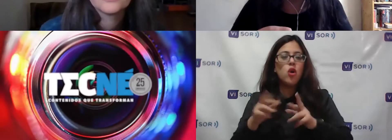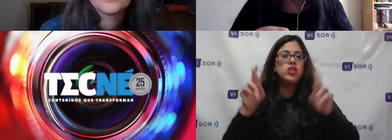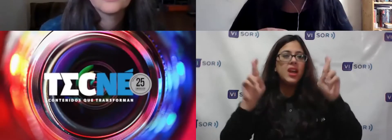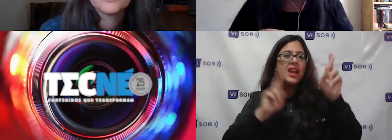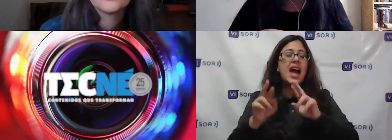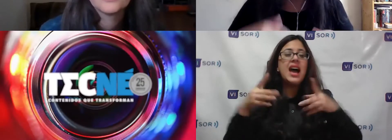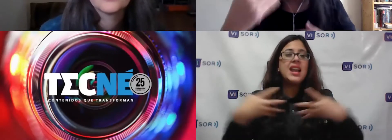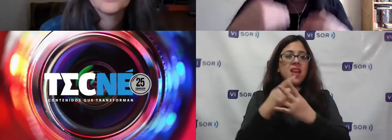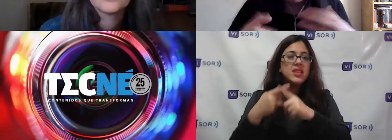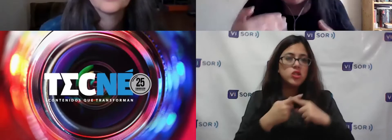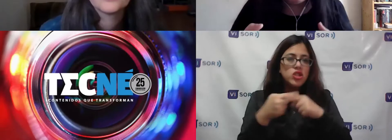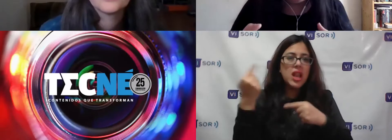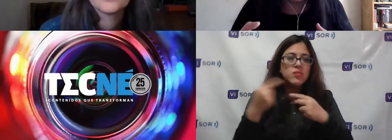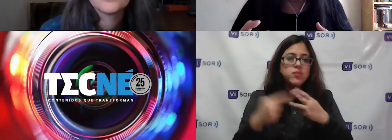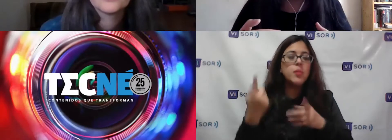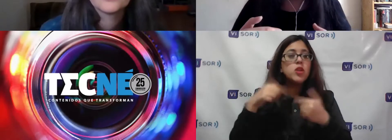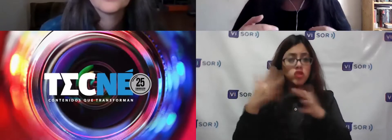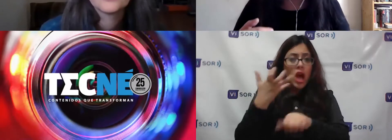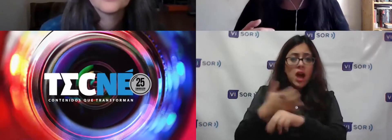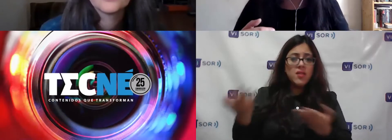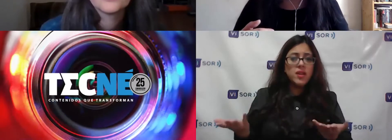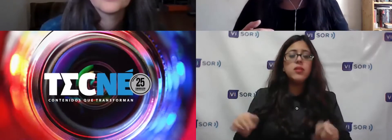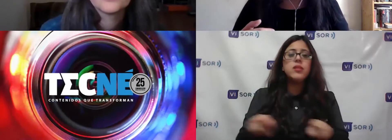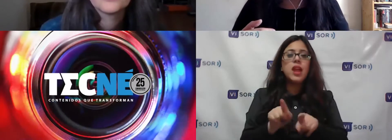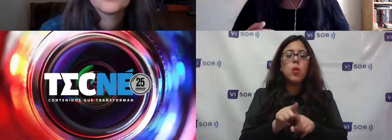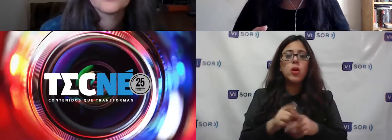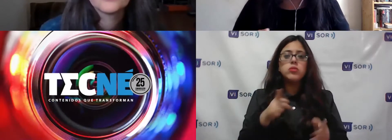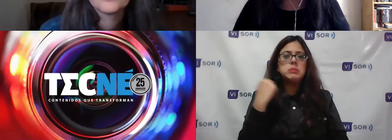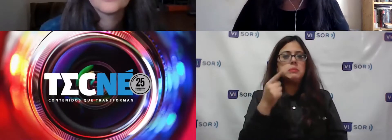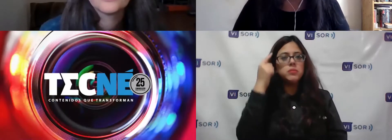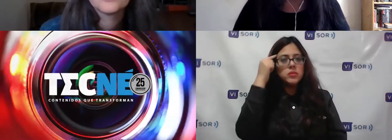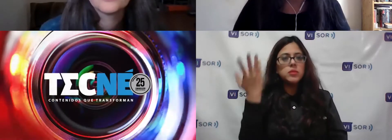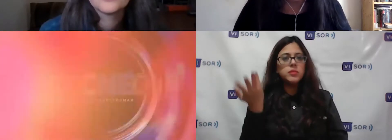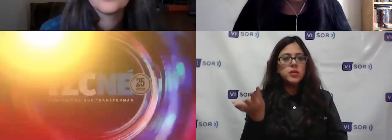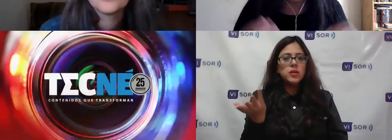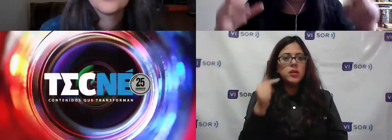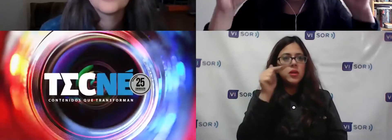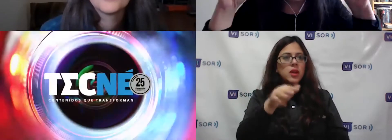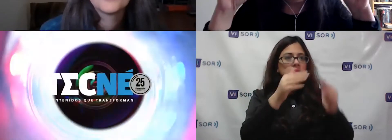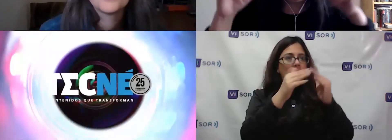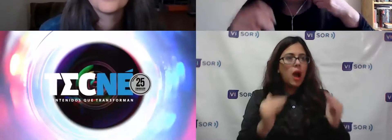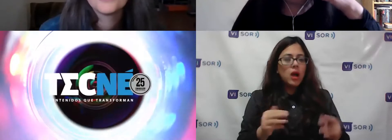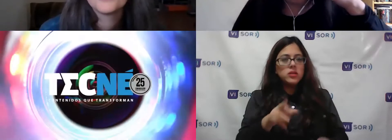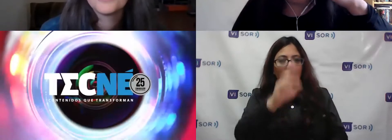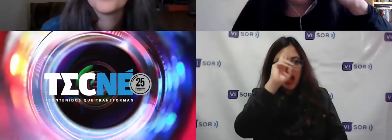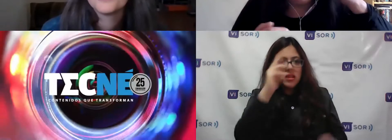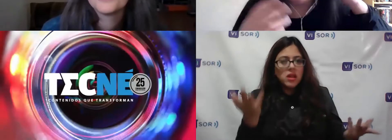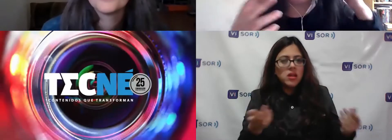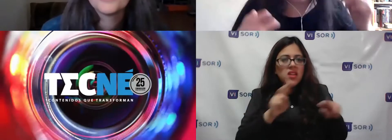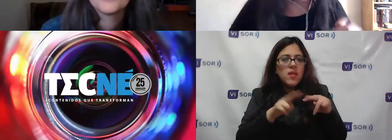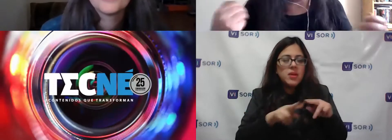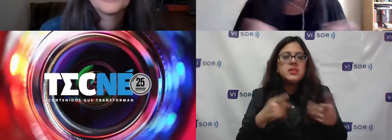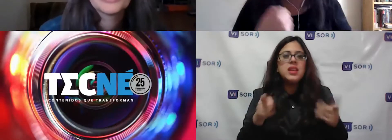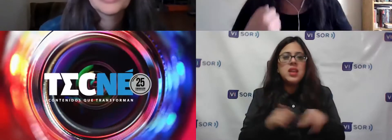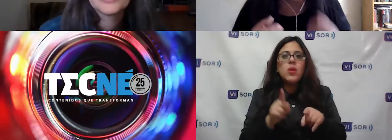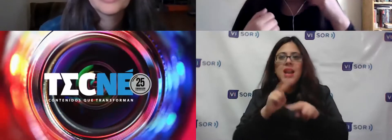etcétera pero ya estaba pasando y fue como quemarlo y dijimos hay que cerrar el cuchillo para lo vamos hacer entre comillas lo que queremos que no